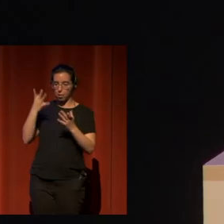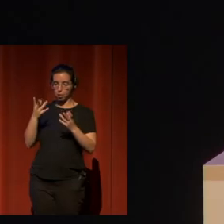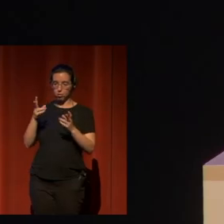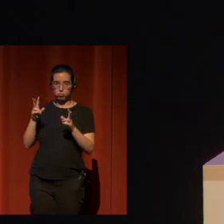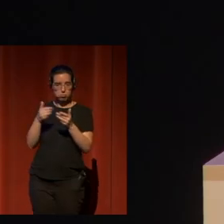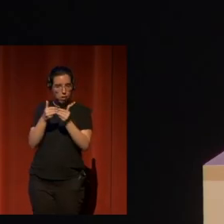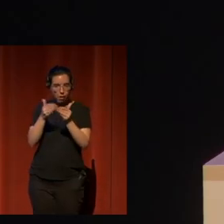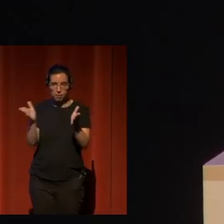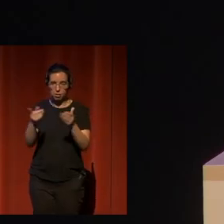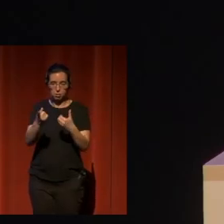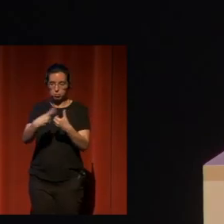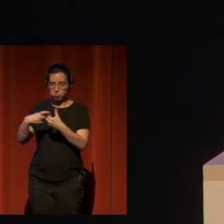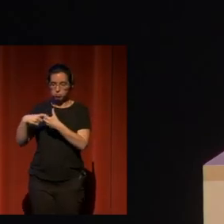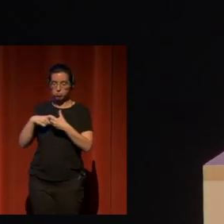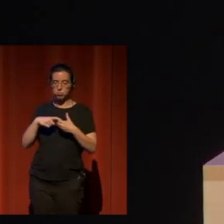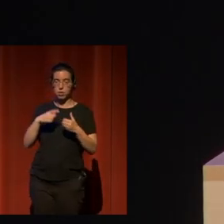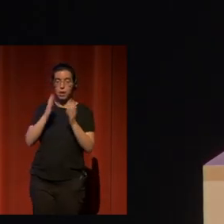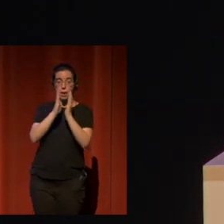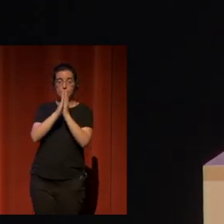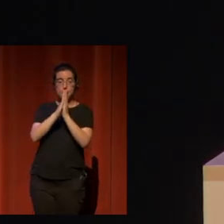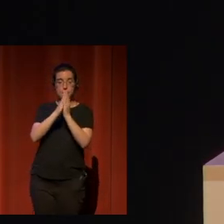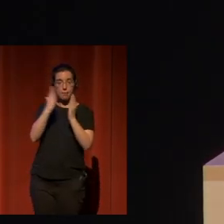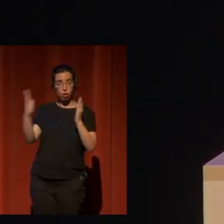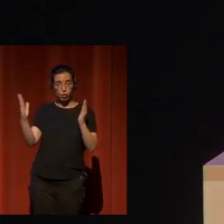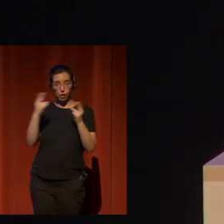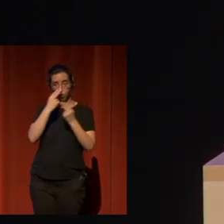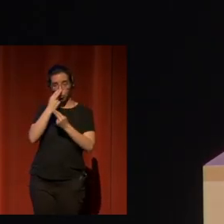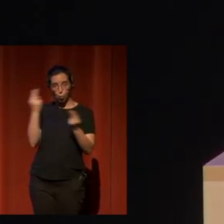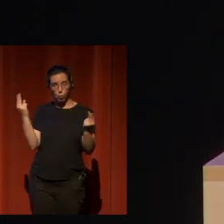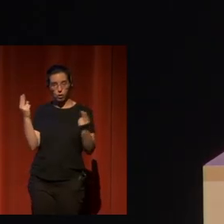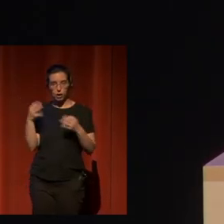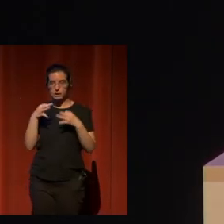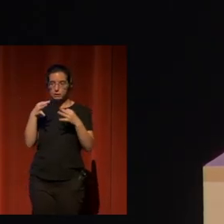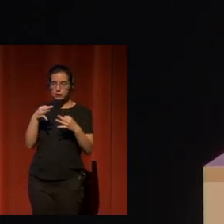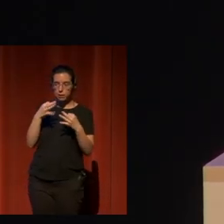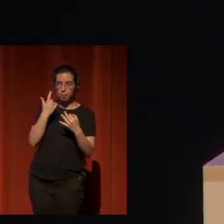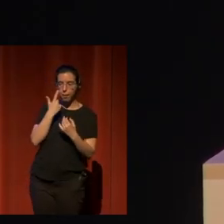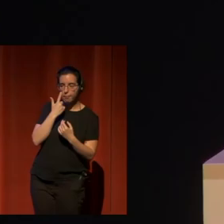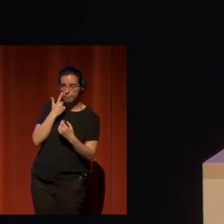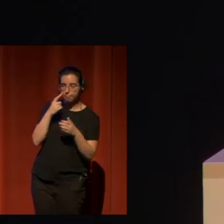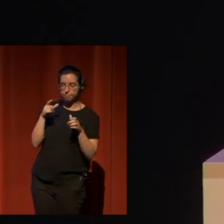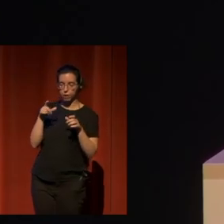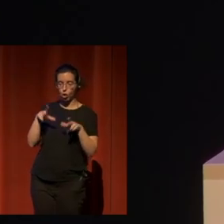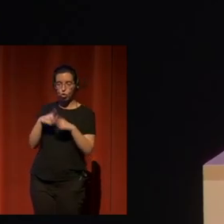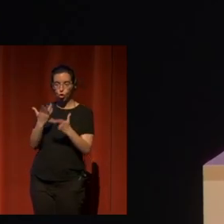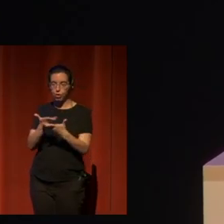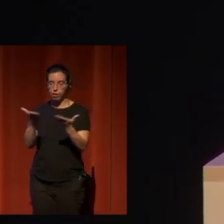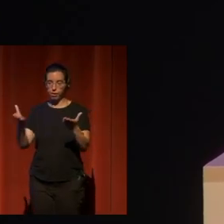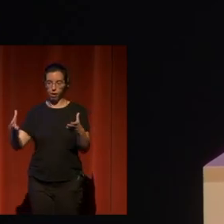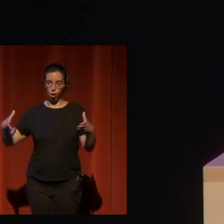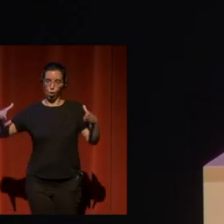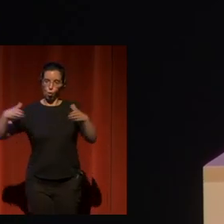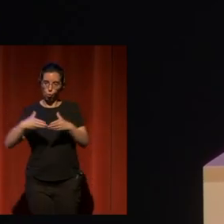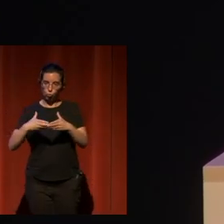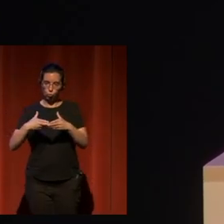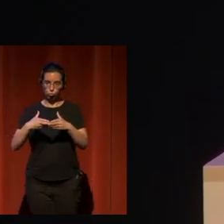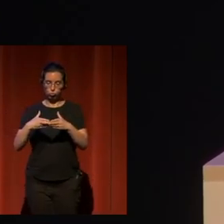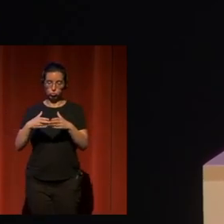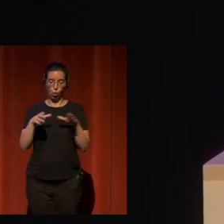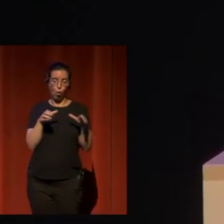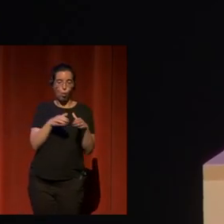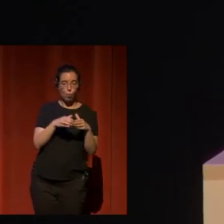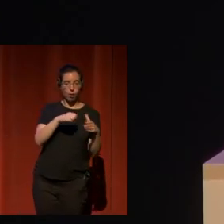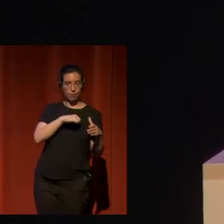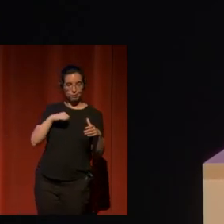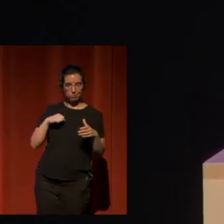actores. La biblioteca pública, siempre pendiente del pulso de la sociedad como conjunto y de la comunidad en particular,